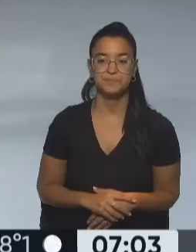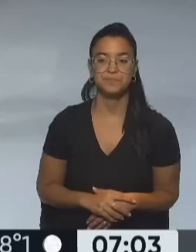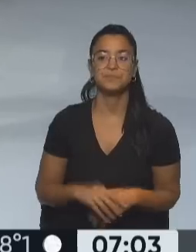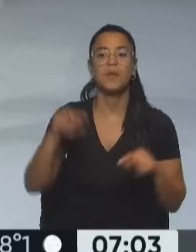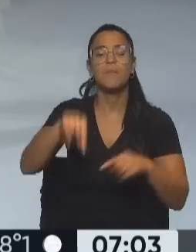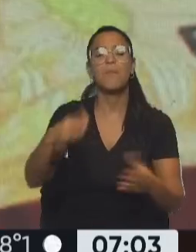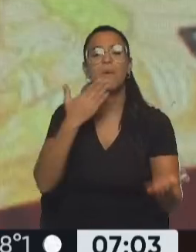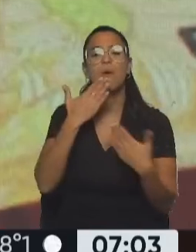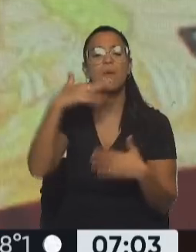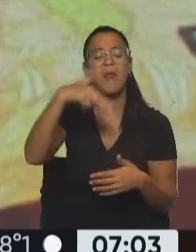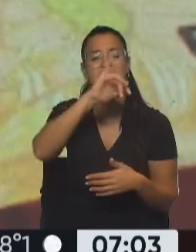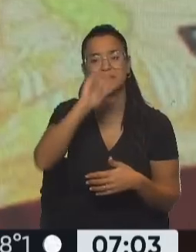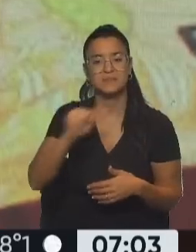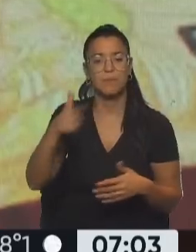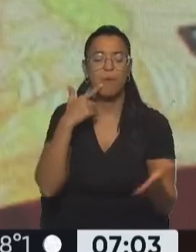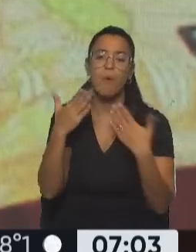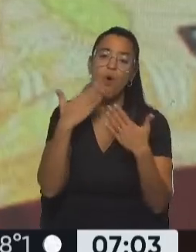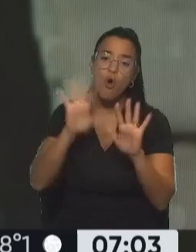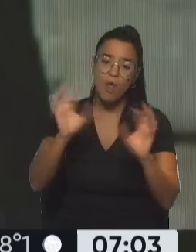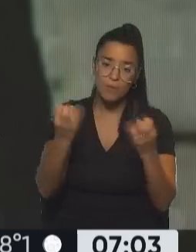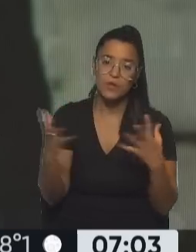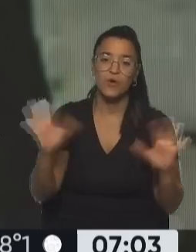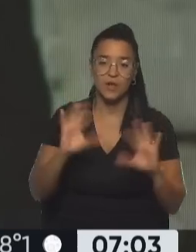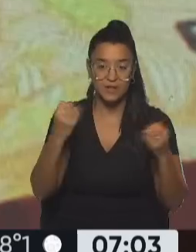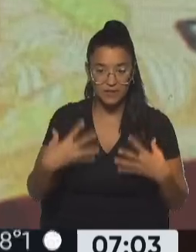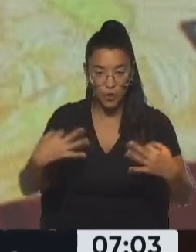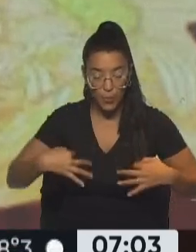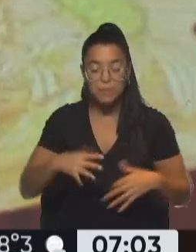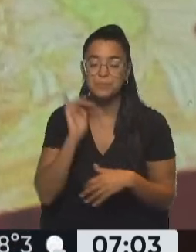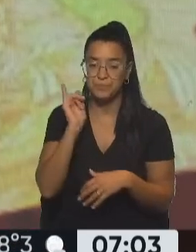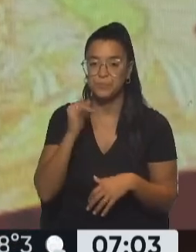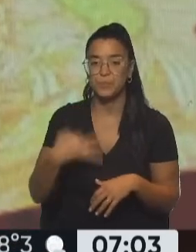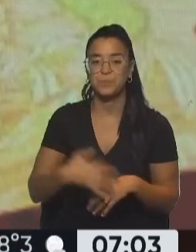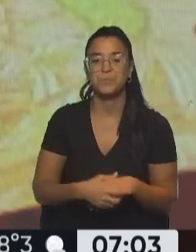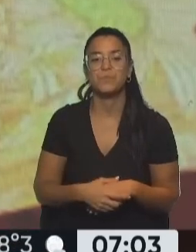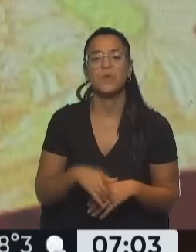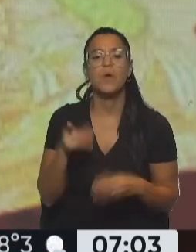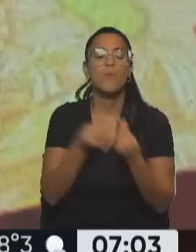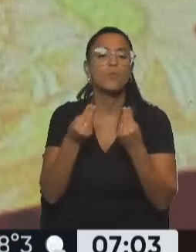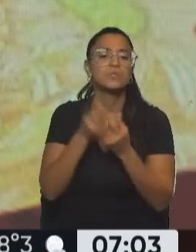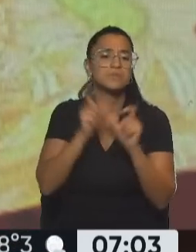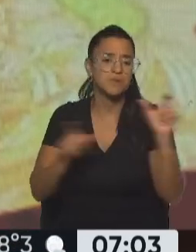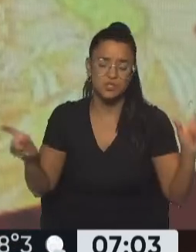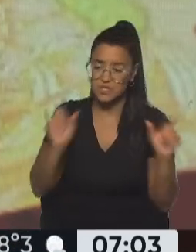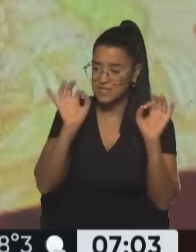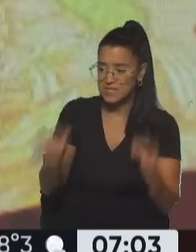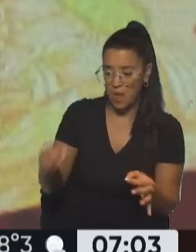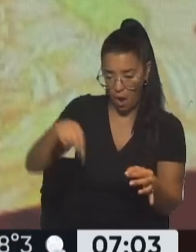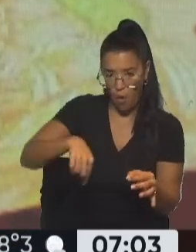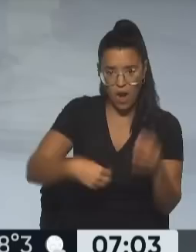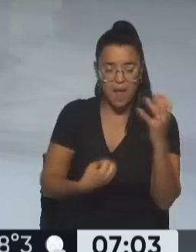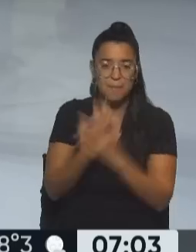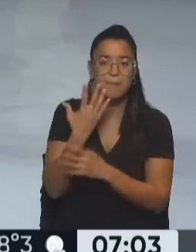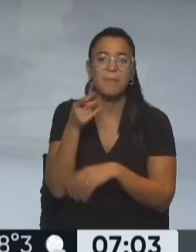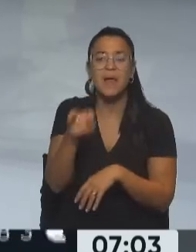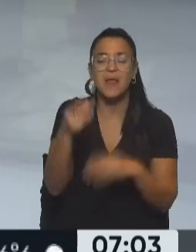Bueno, vamos a hablar con Nazarena. Nasa, ¿cómo estás? ¿Cómo estás, Ale? Bien, ¿Todo bien? bien, porque mucha gente se está desayunando en todo sentido a esta hora de la mañana, ¿no? Y